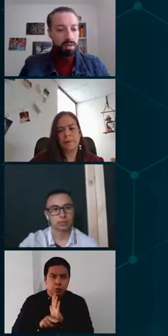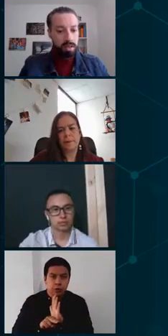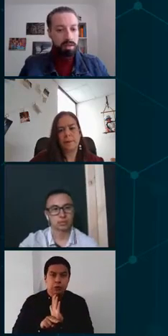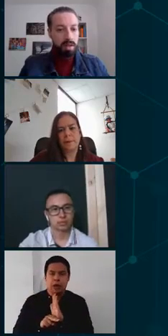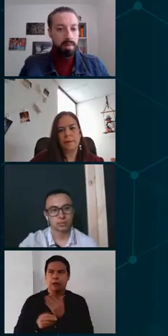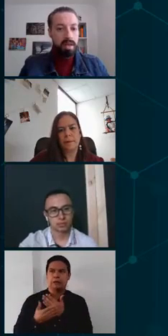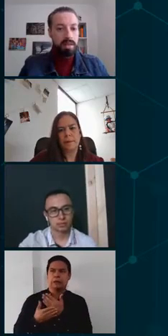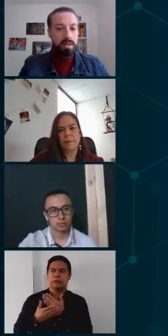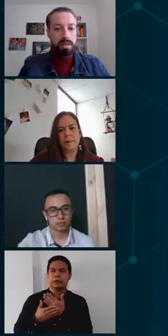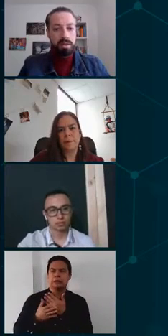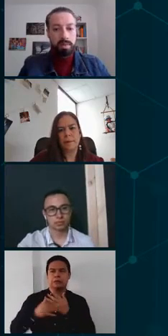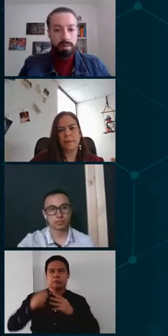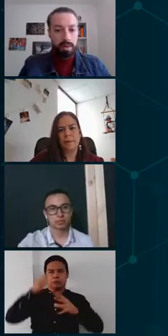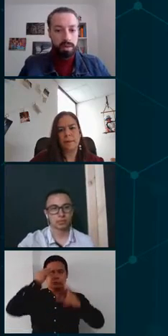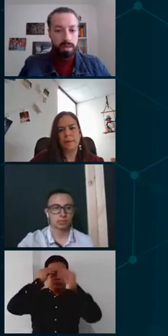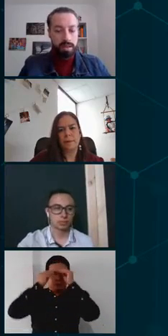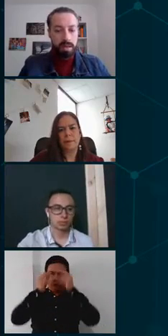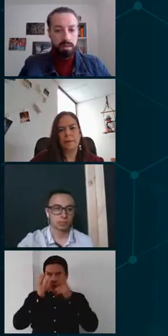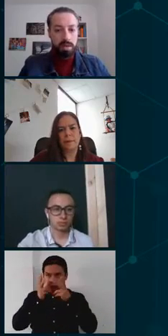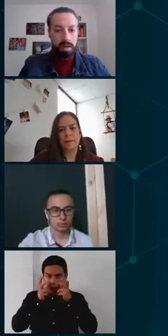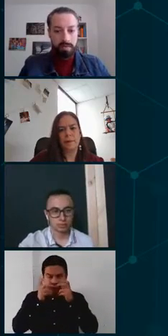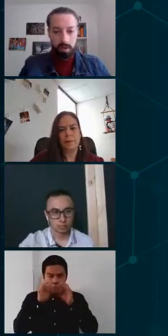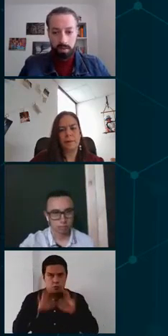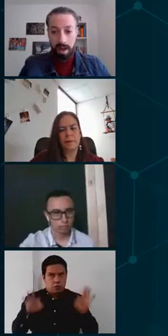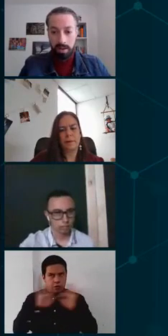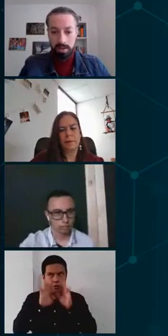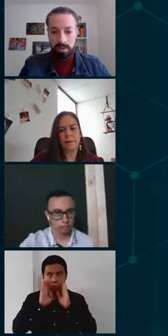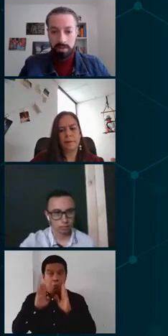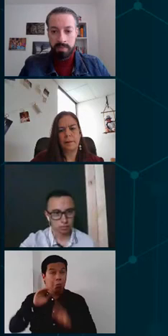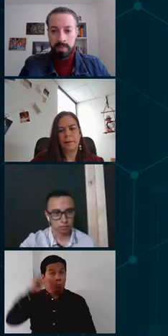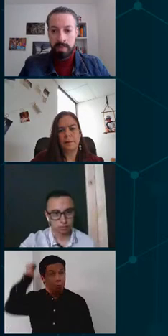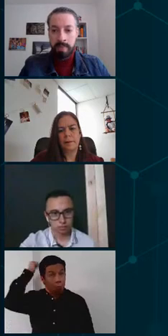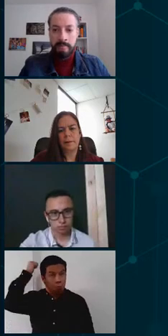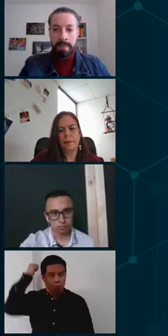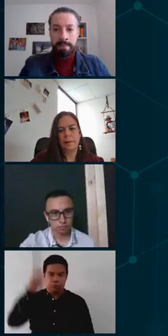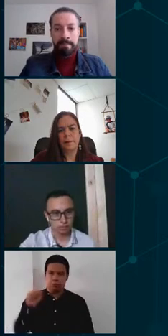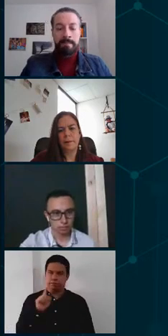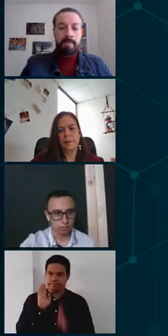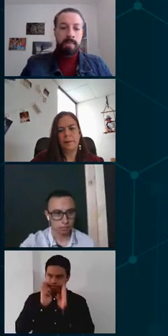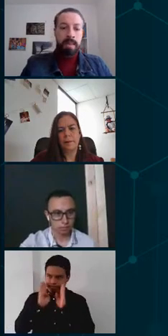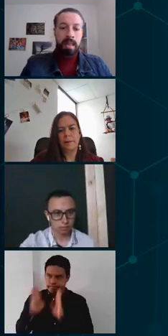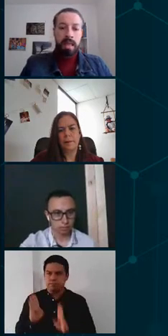cambiaron mucho, entonces eso también es súper importante estar como informados.